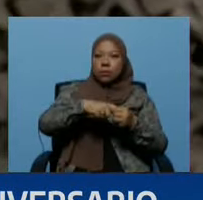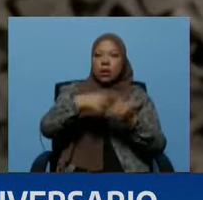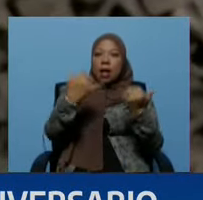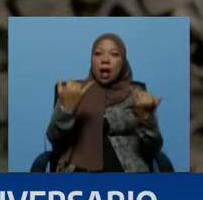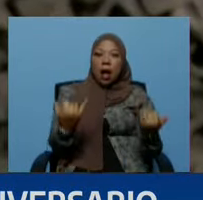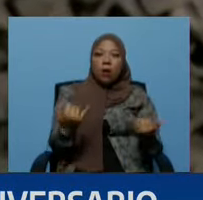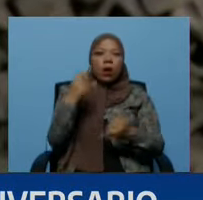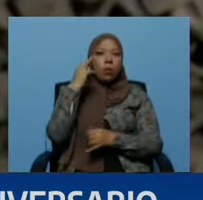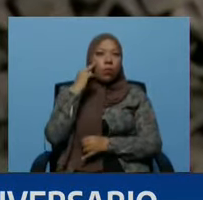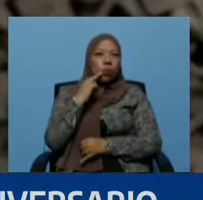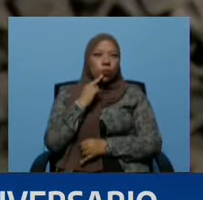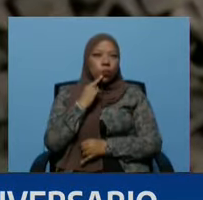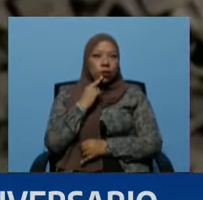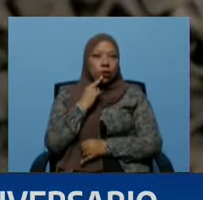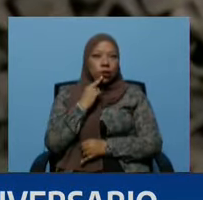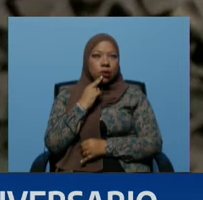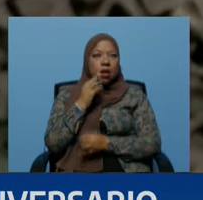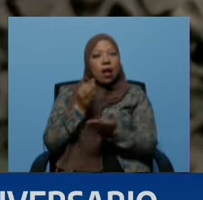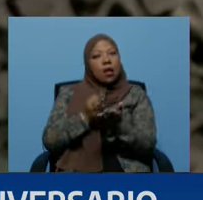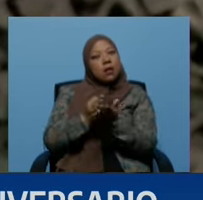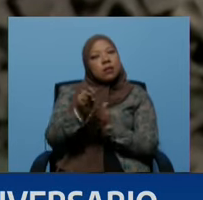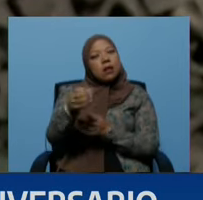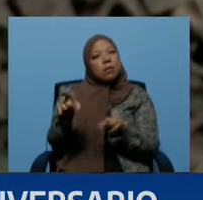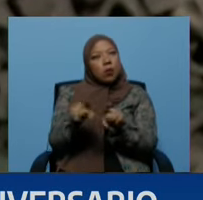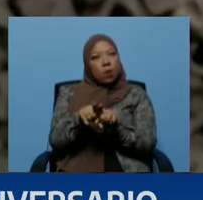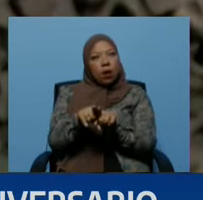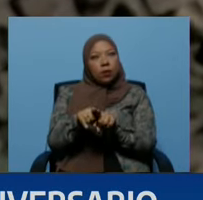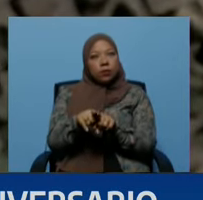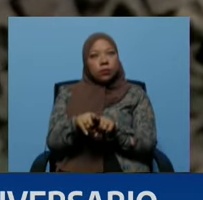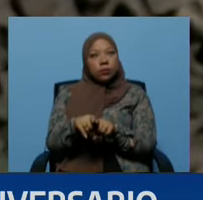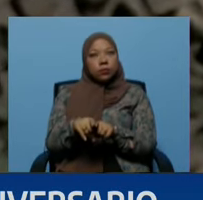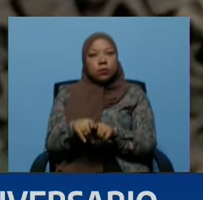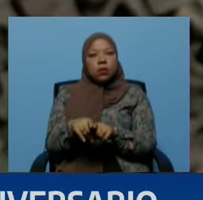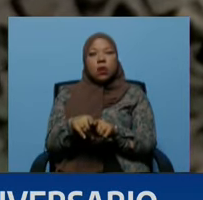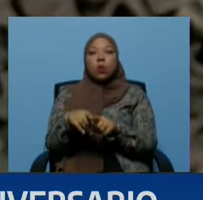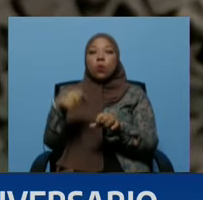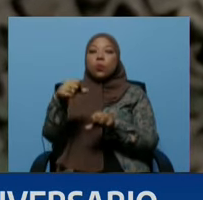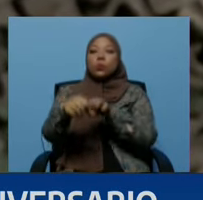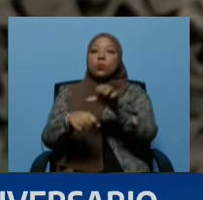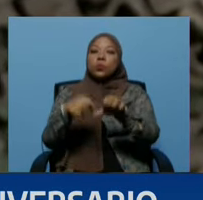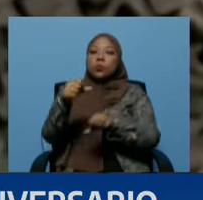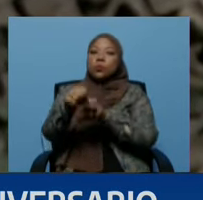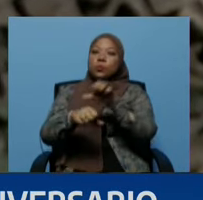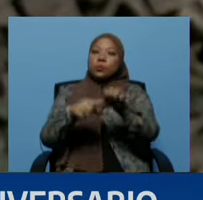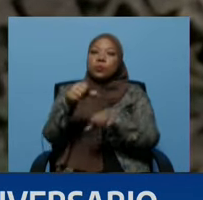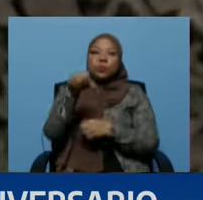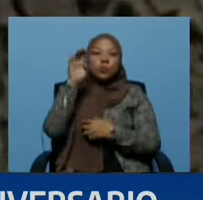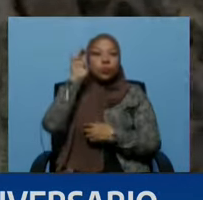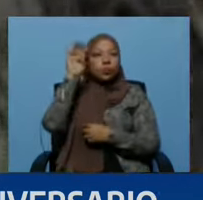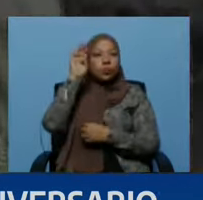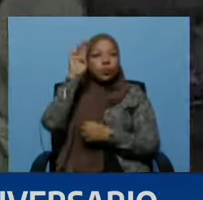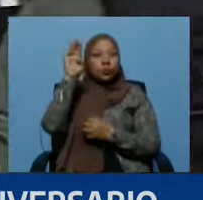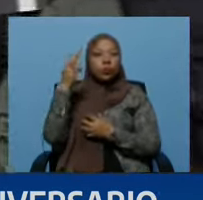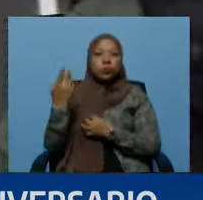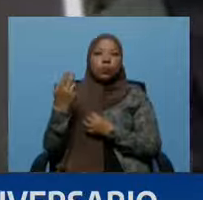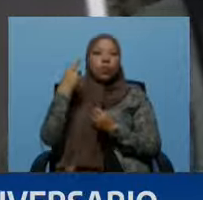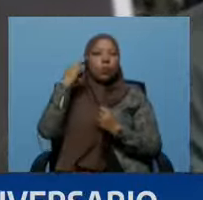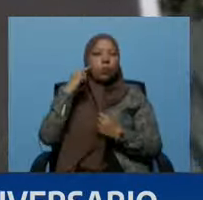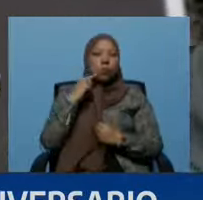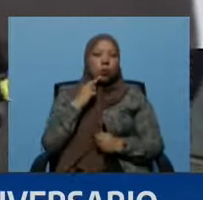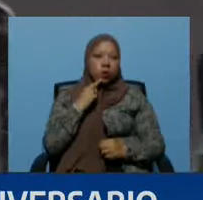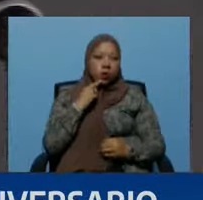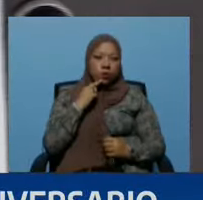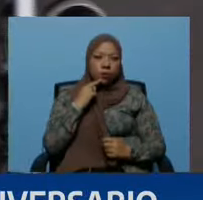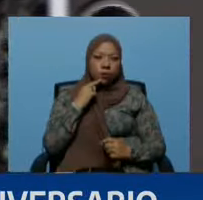ahora y para siempre, por las décadas y siglos por venir, porque es Bolívar quien